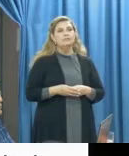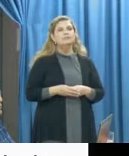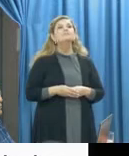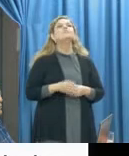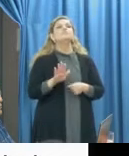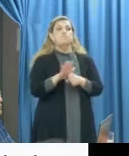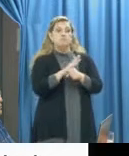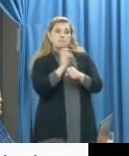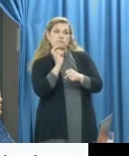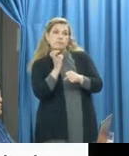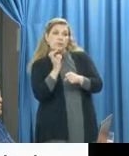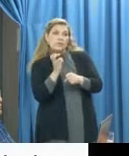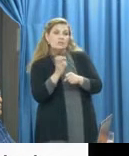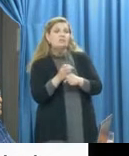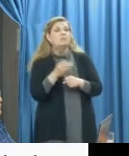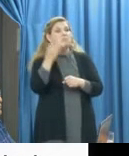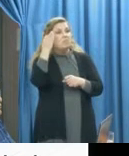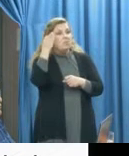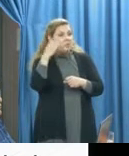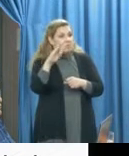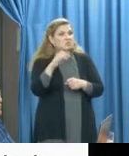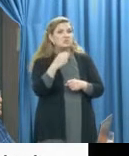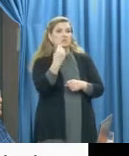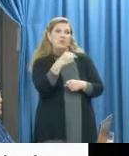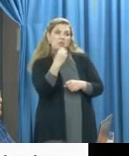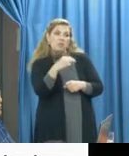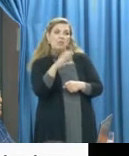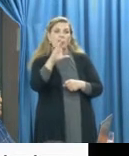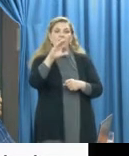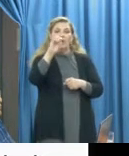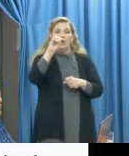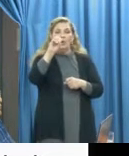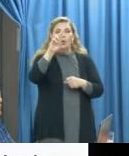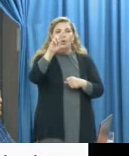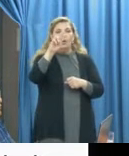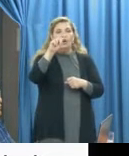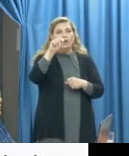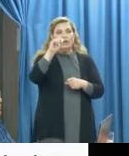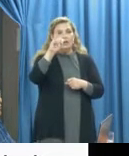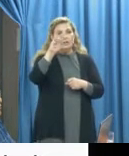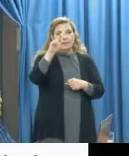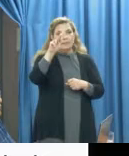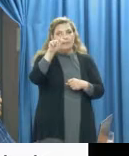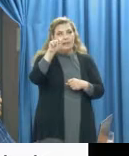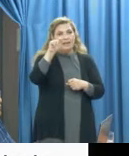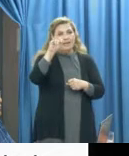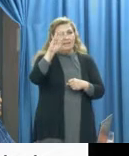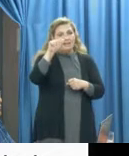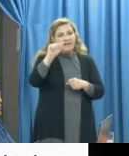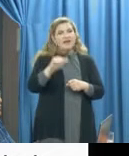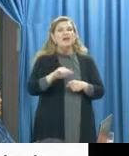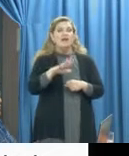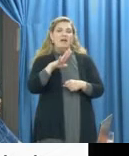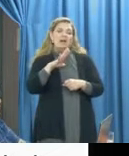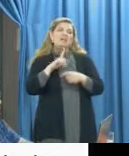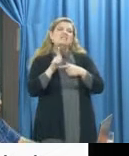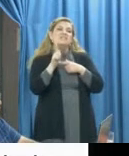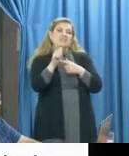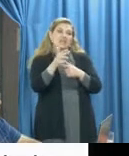Y por eso, por mucho tiempo usaron el término cortipatía, está en desuso, pero todavía en algunos países lo